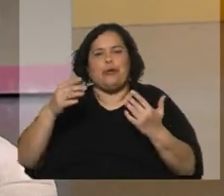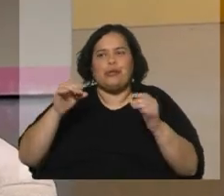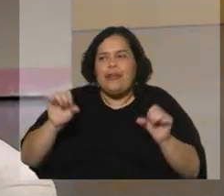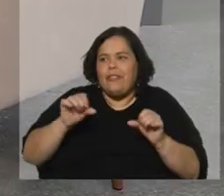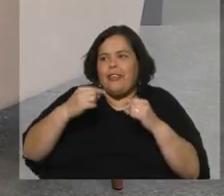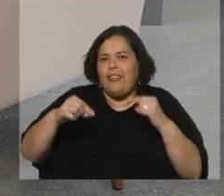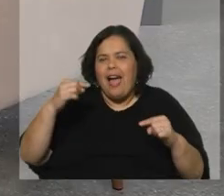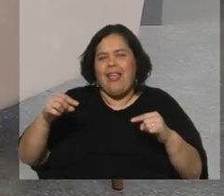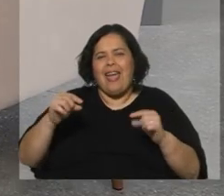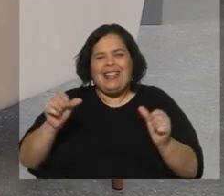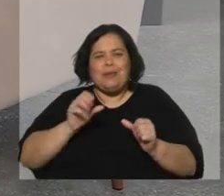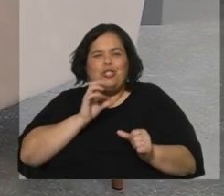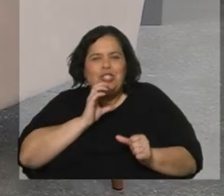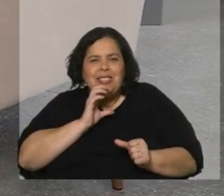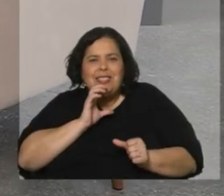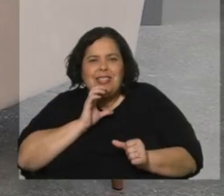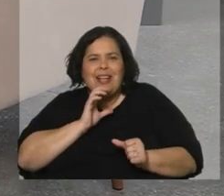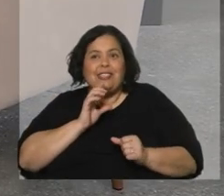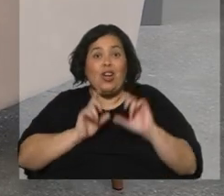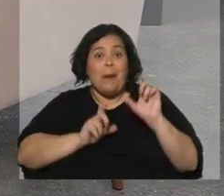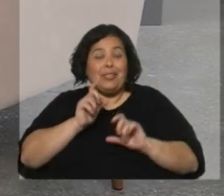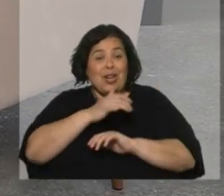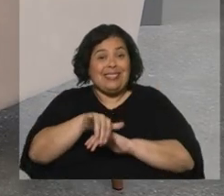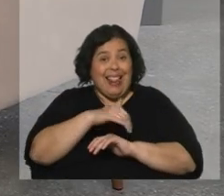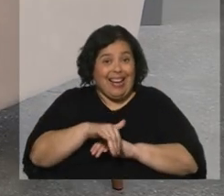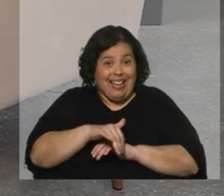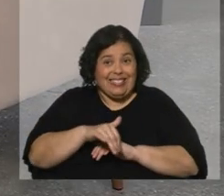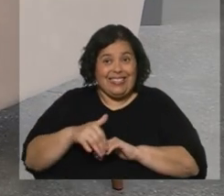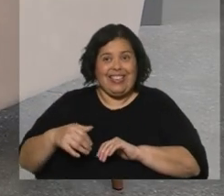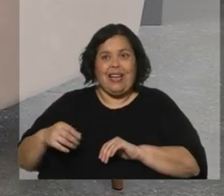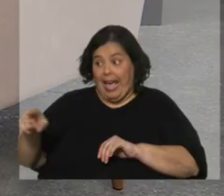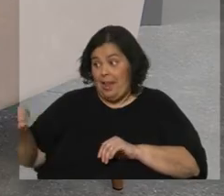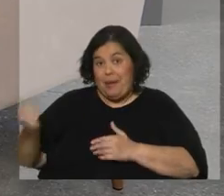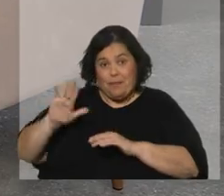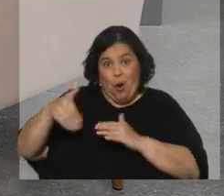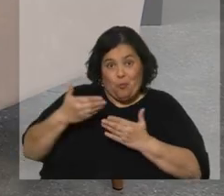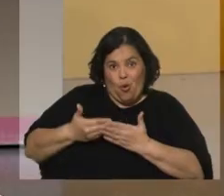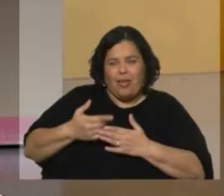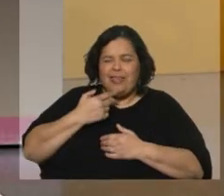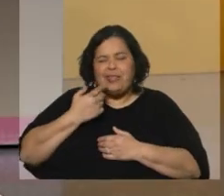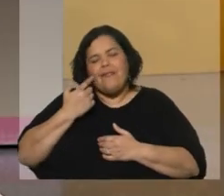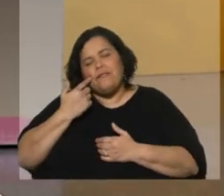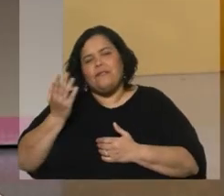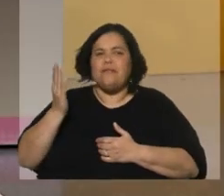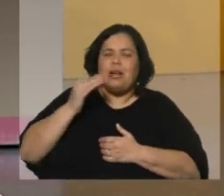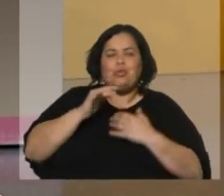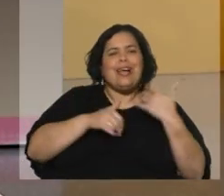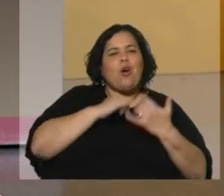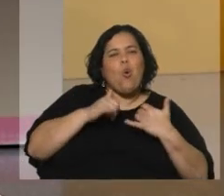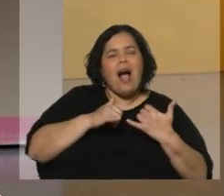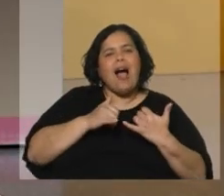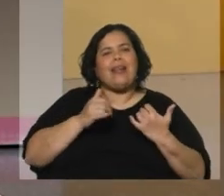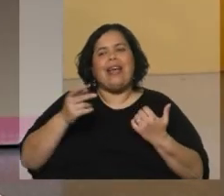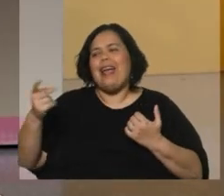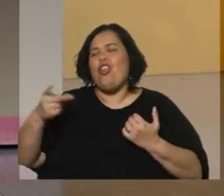hacemos chistes para con la gente en la calle entendés o sea cosas que propuestas por él viste vamos a vamos a jugar que que nos estamos